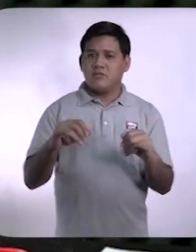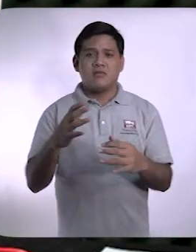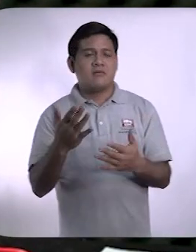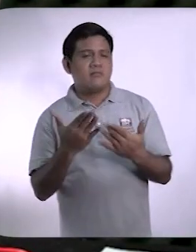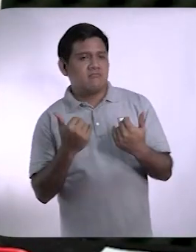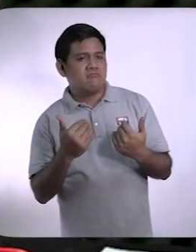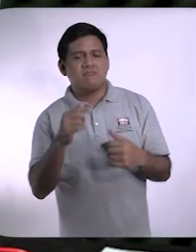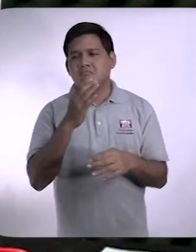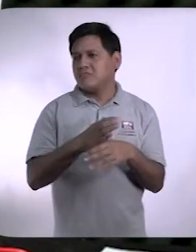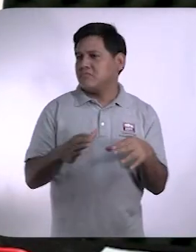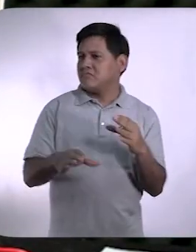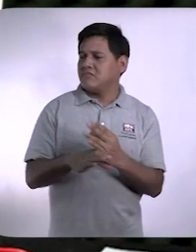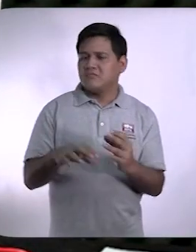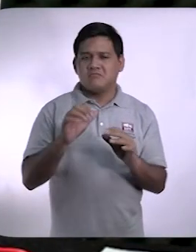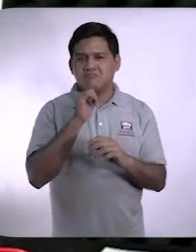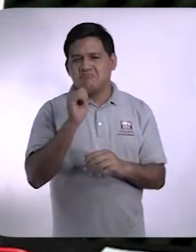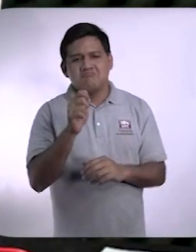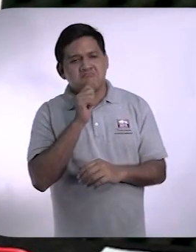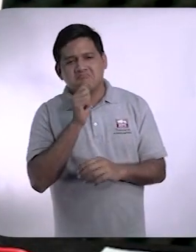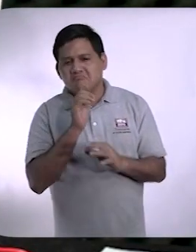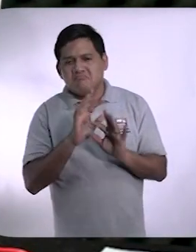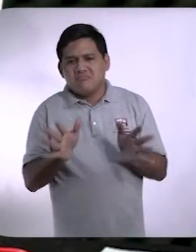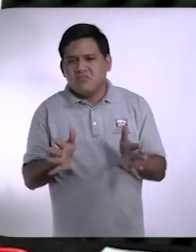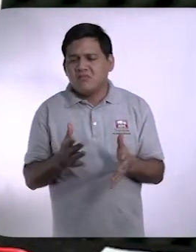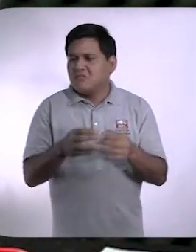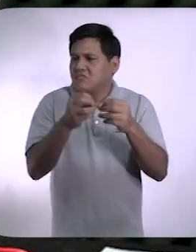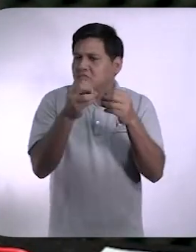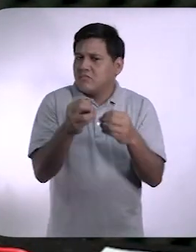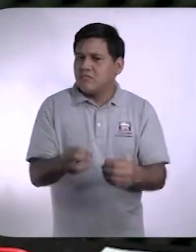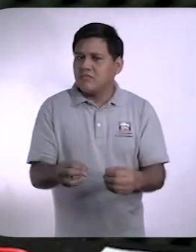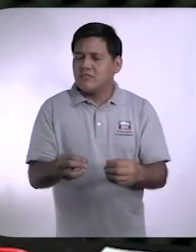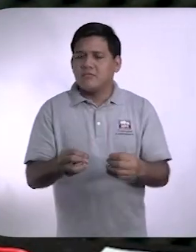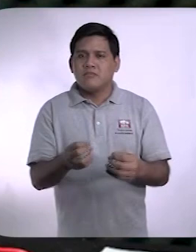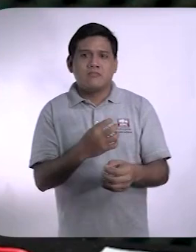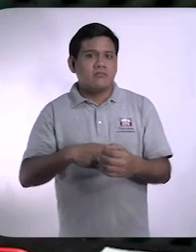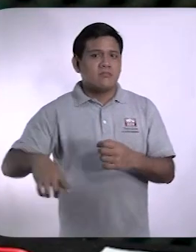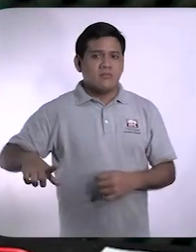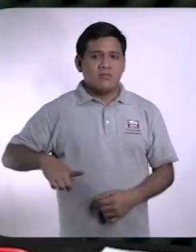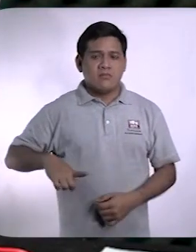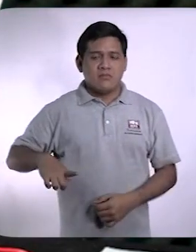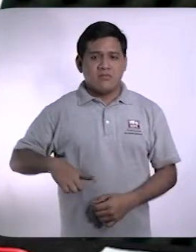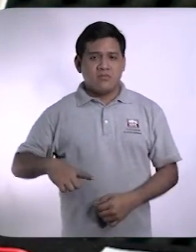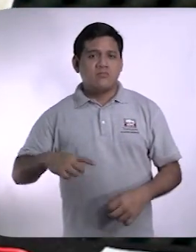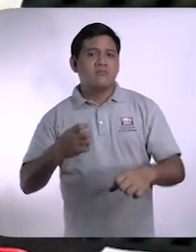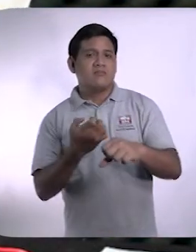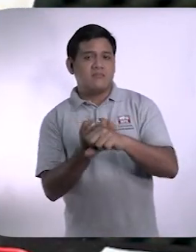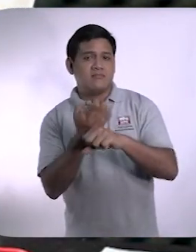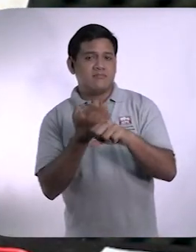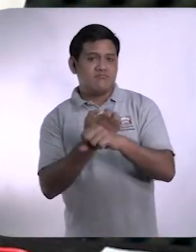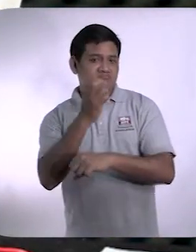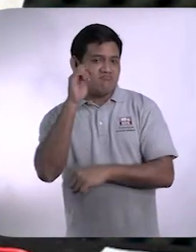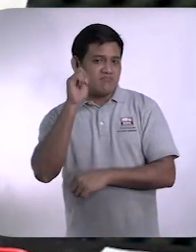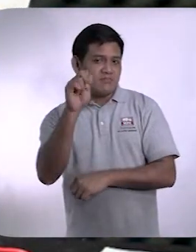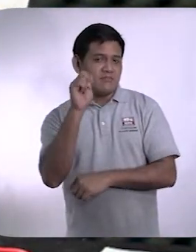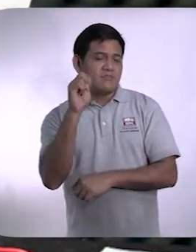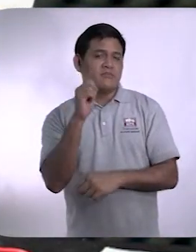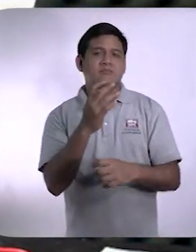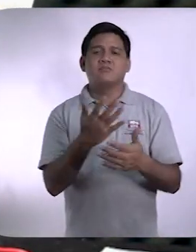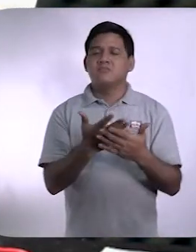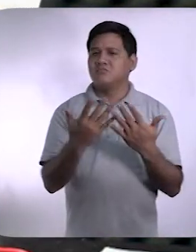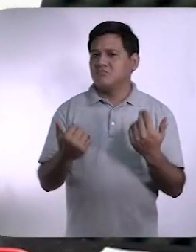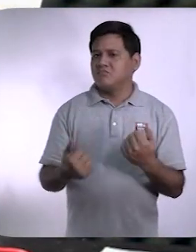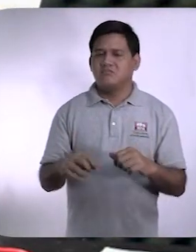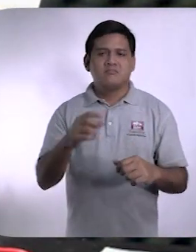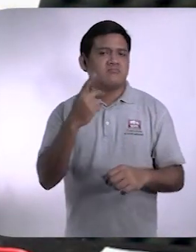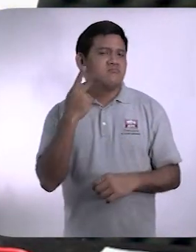tenemos candidatura independiente para el cargo de gubernatura del estado. Solamente están